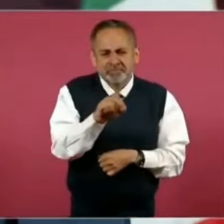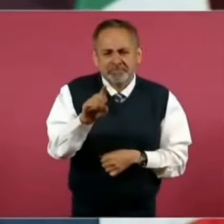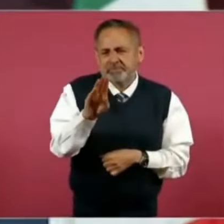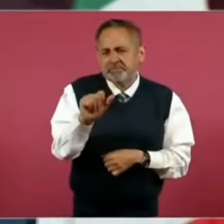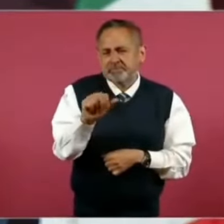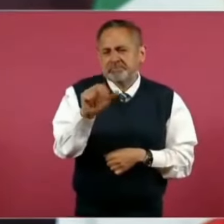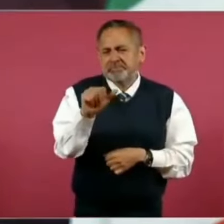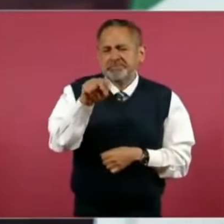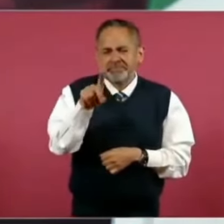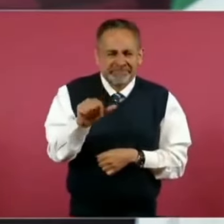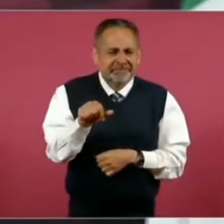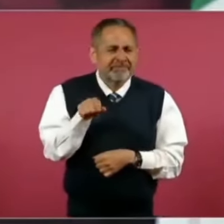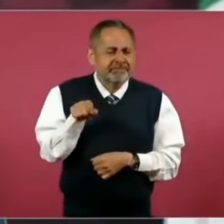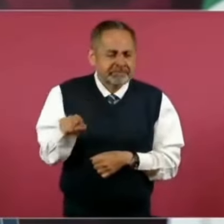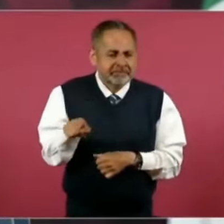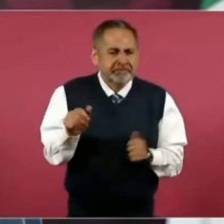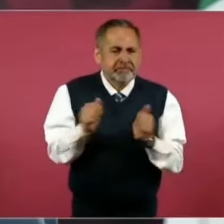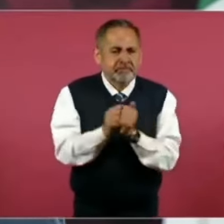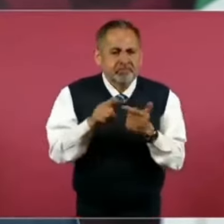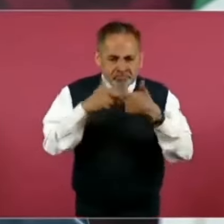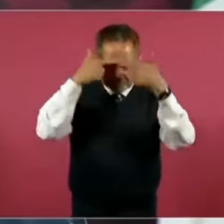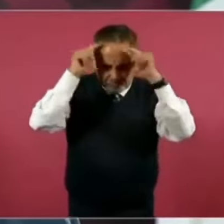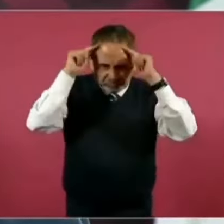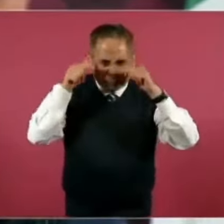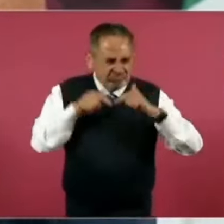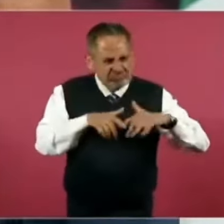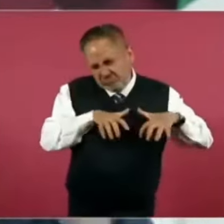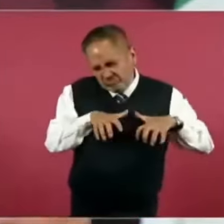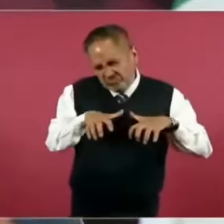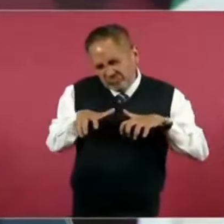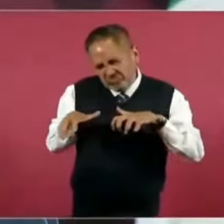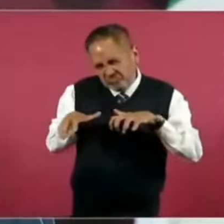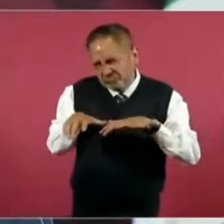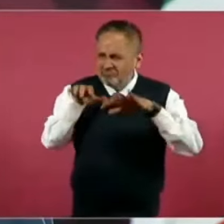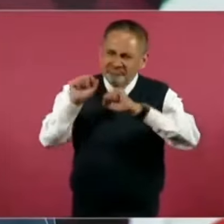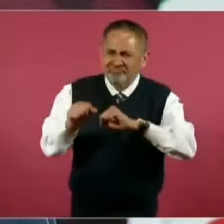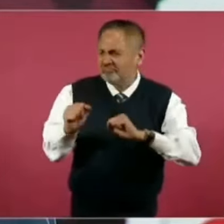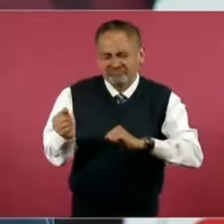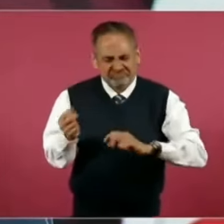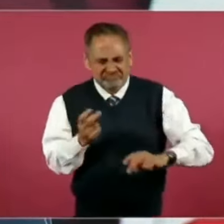Baranda, con marinos, los expulsan.